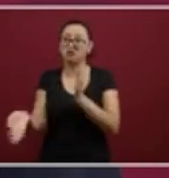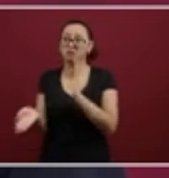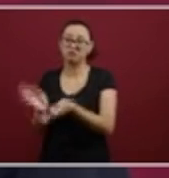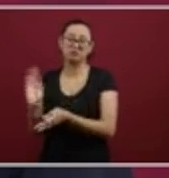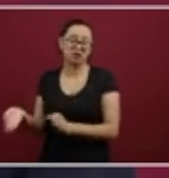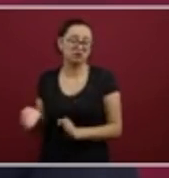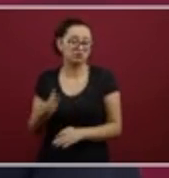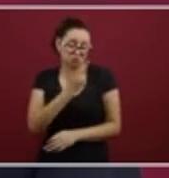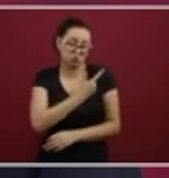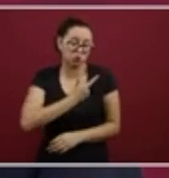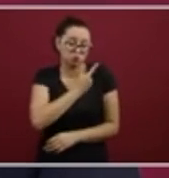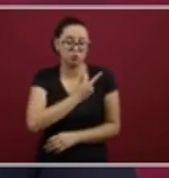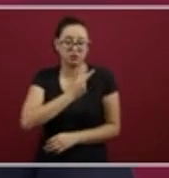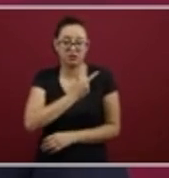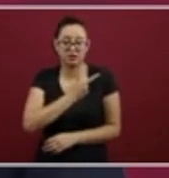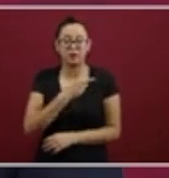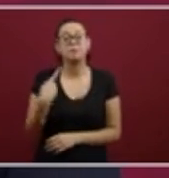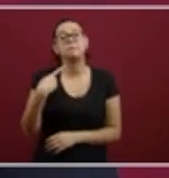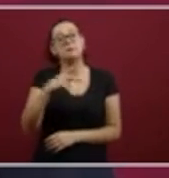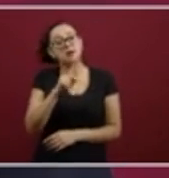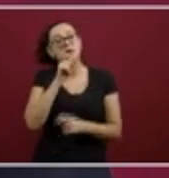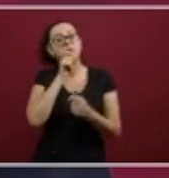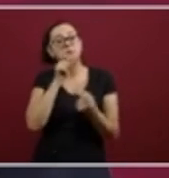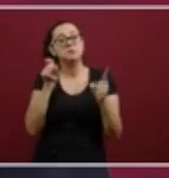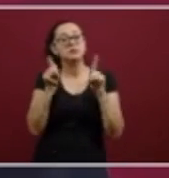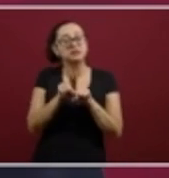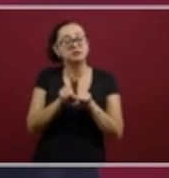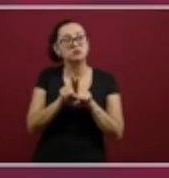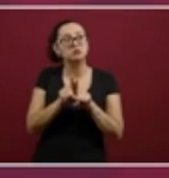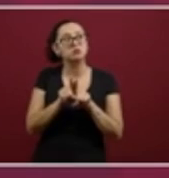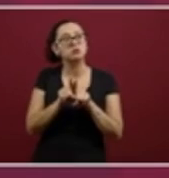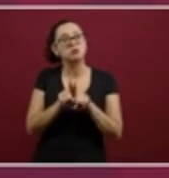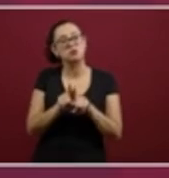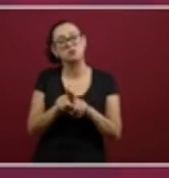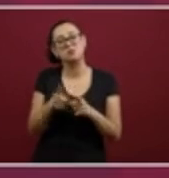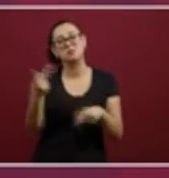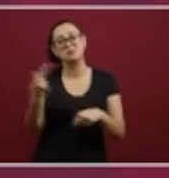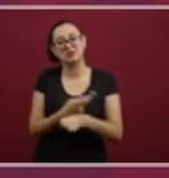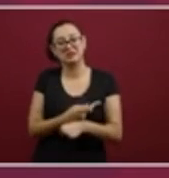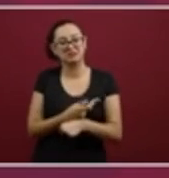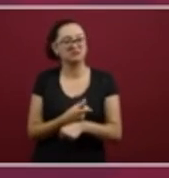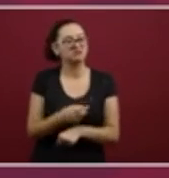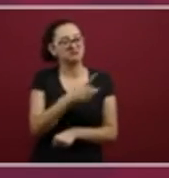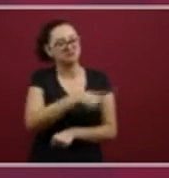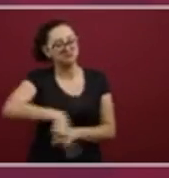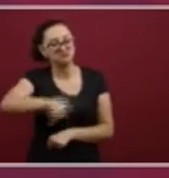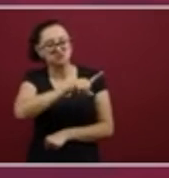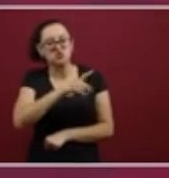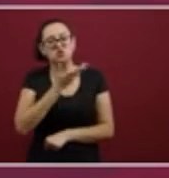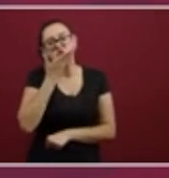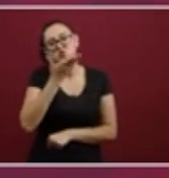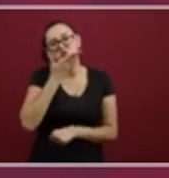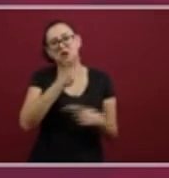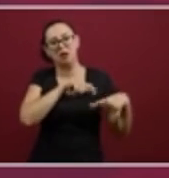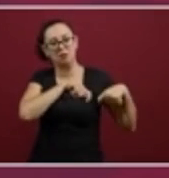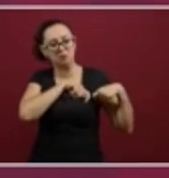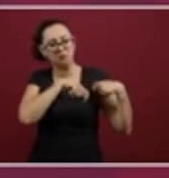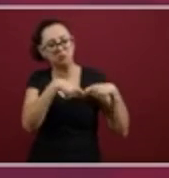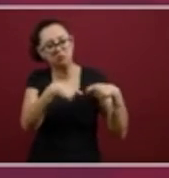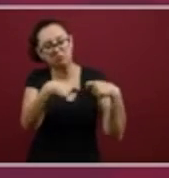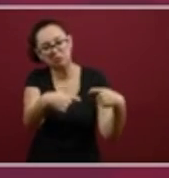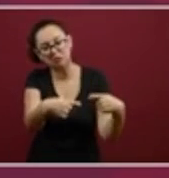pero al mismo tiempo se perjudica a